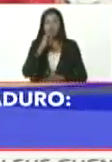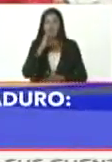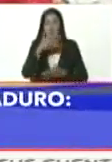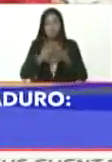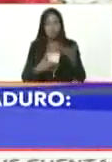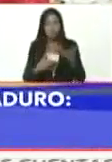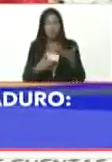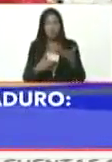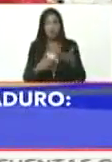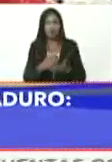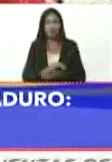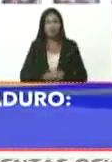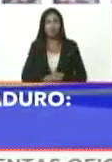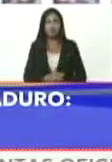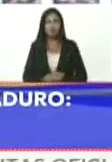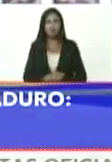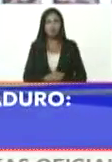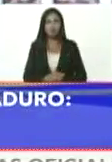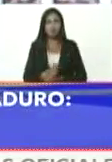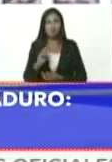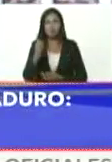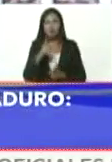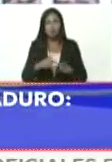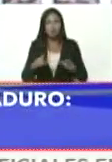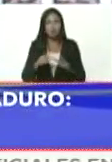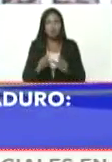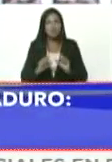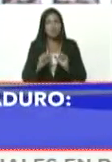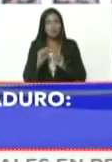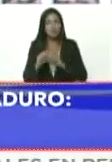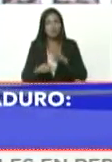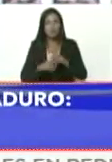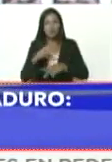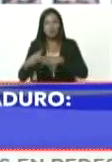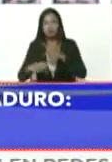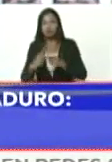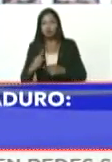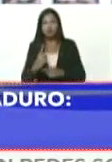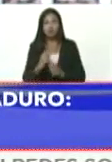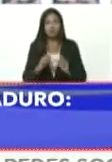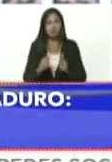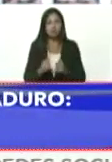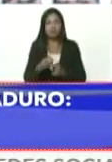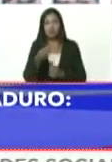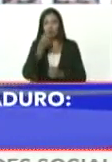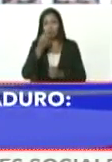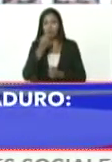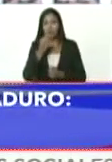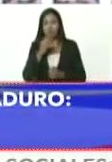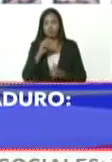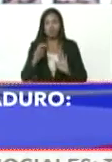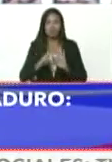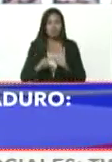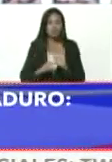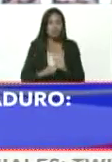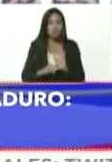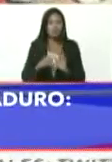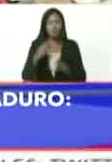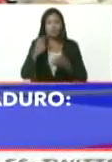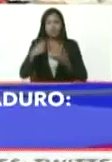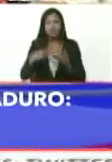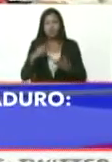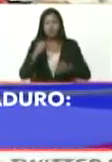blanquecao. En primer lugar, avanzar en la producción primaria de alimentos estratégicos, cultivo